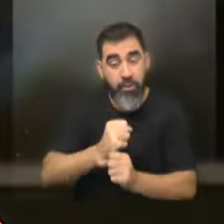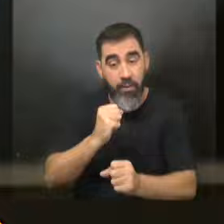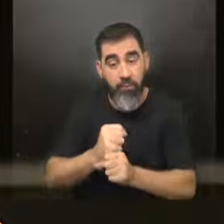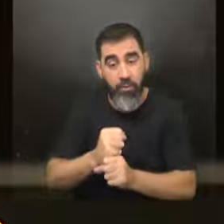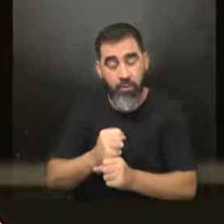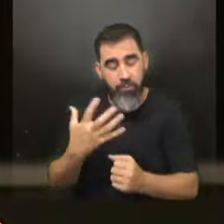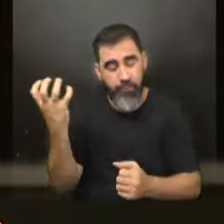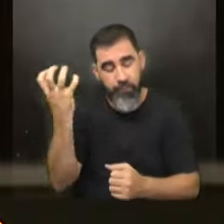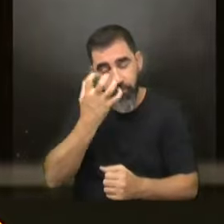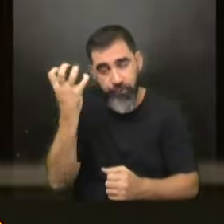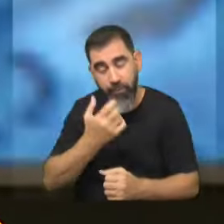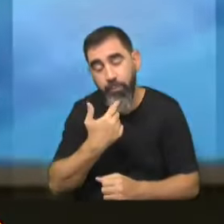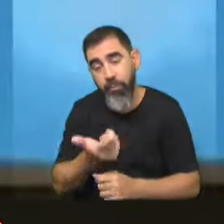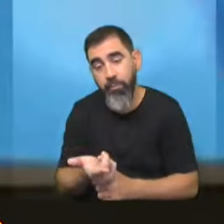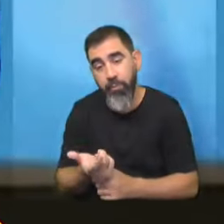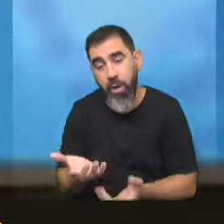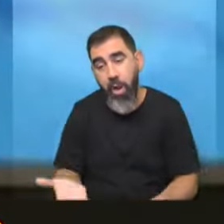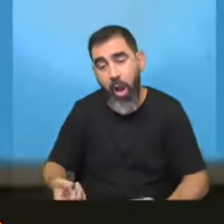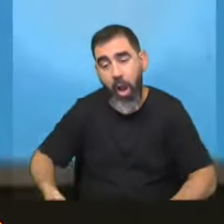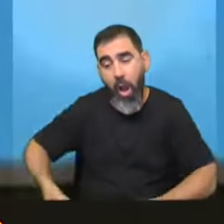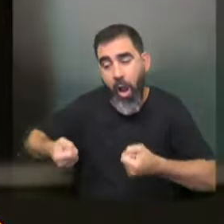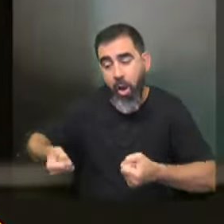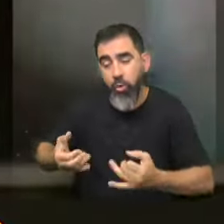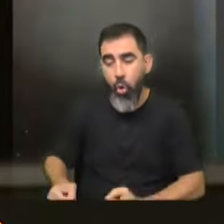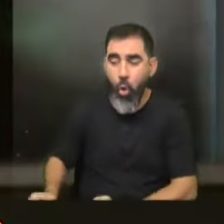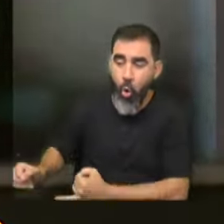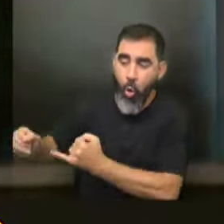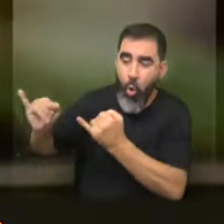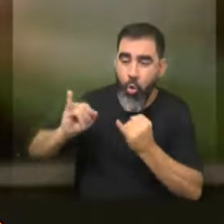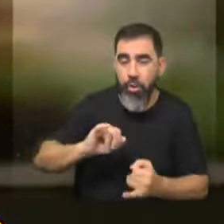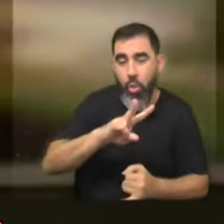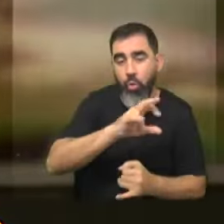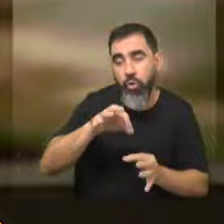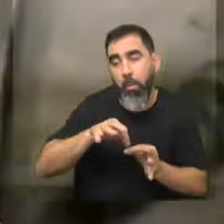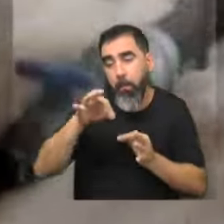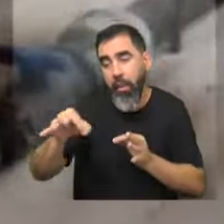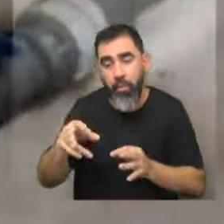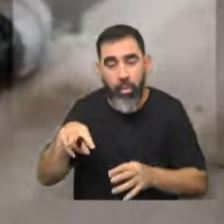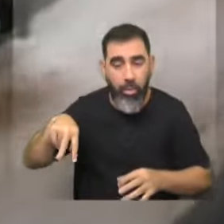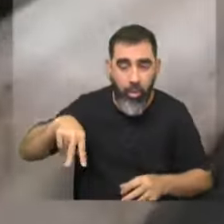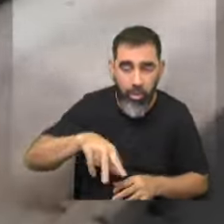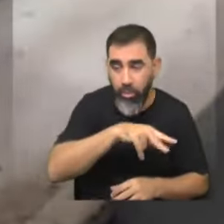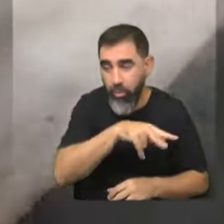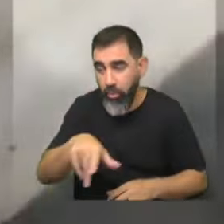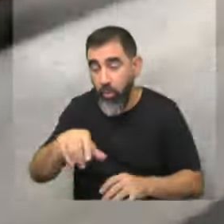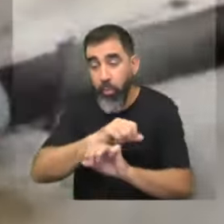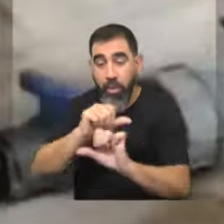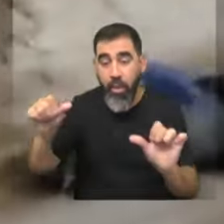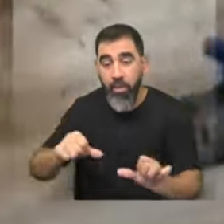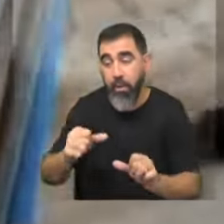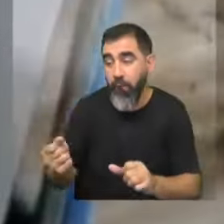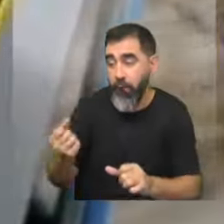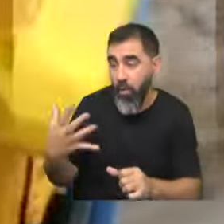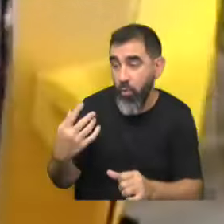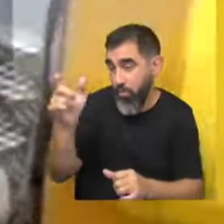tediosos. Por ejemplo, cargando cajones todo el día, claro, y yendo 200 metros para acá, 200 metros, claro, para allá. Cuando esta persona podría estar haciendo algo de más valor. Digo,